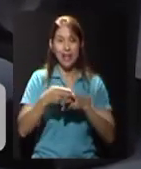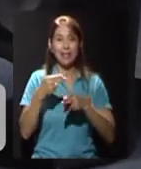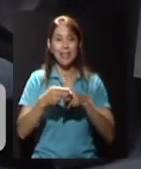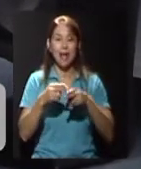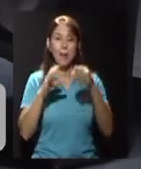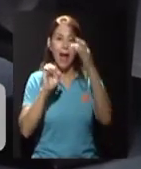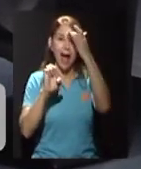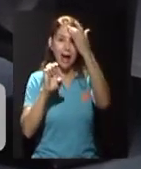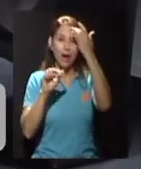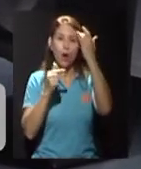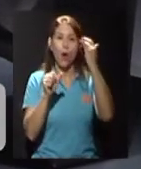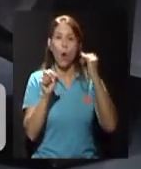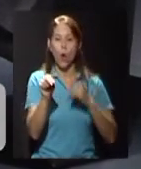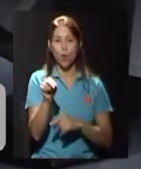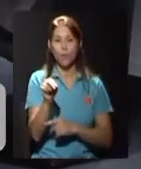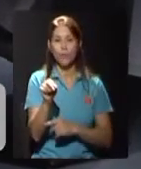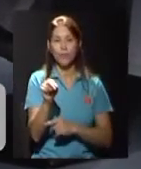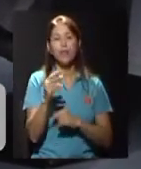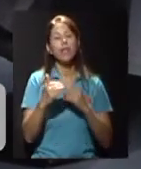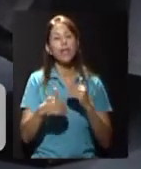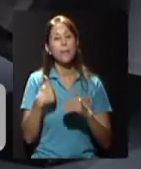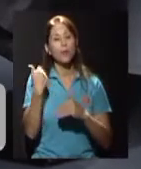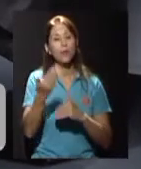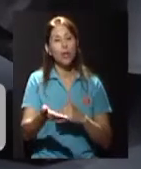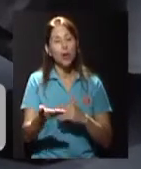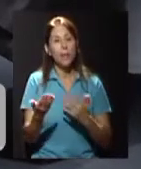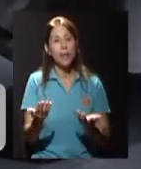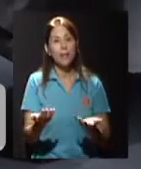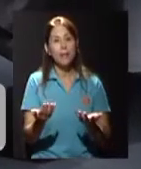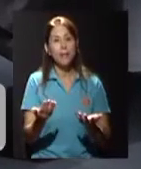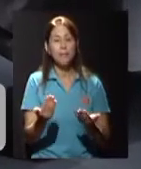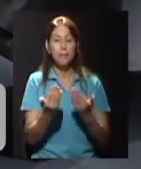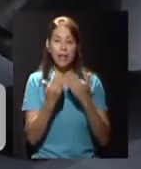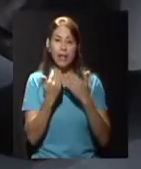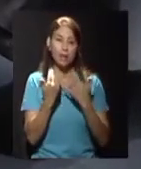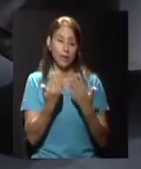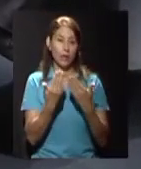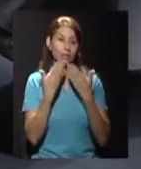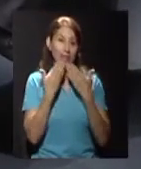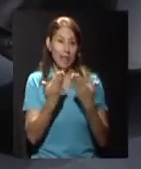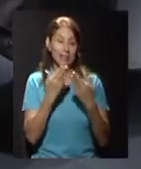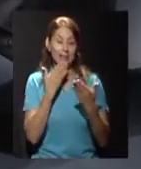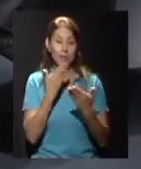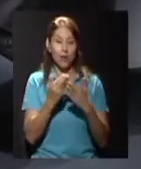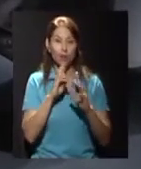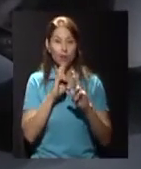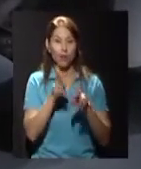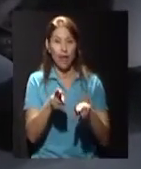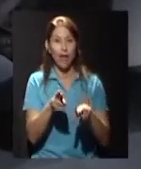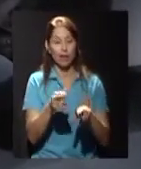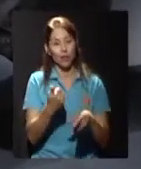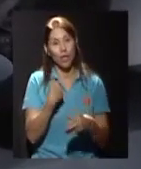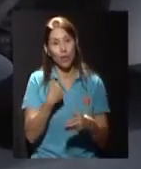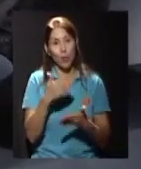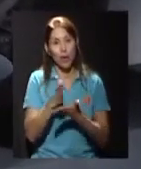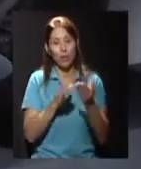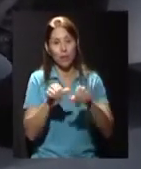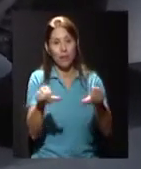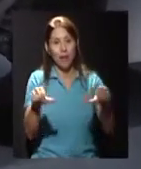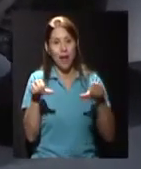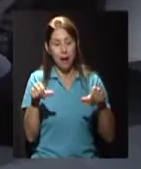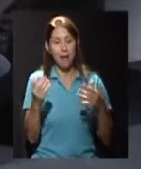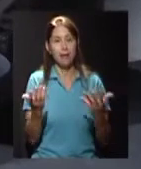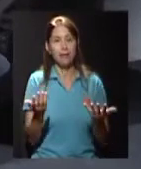aegón y posteriormente gracias a unos buenos resultados que obtuve en algunas áreas concretas